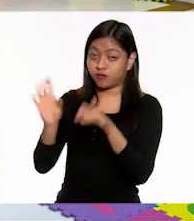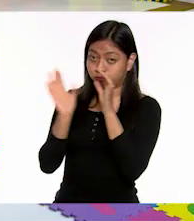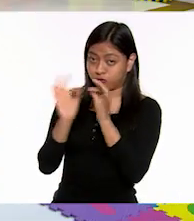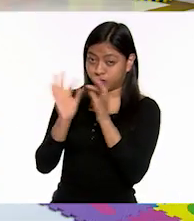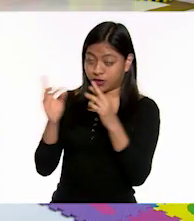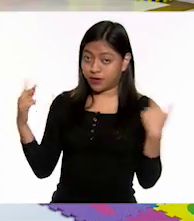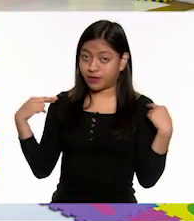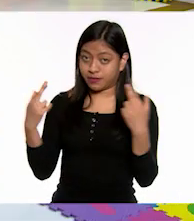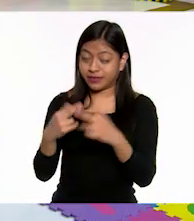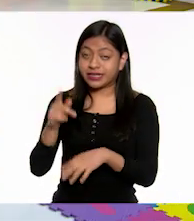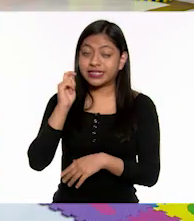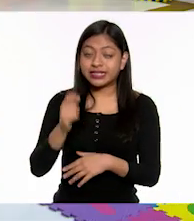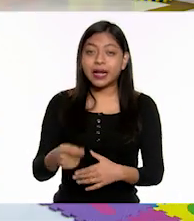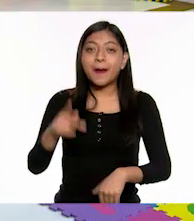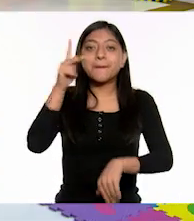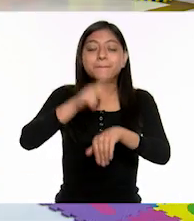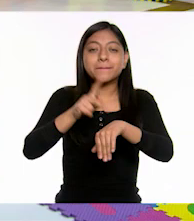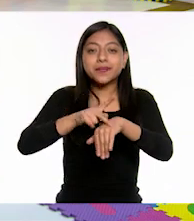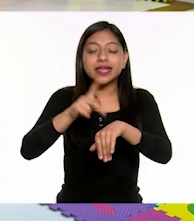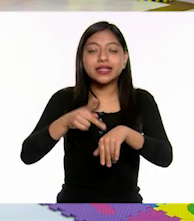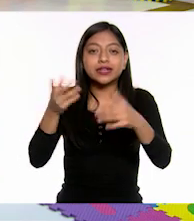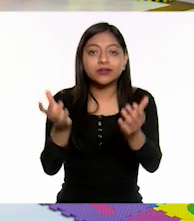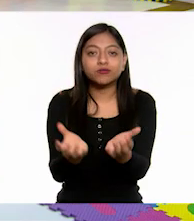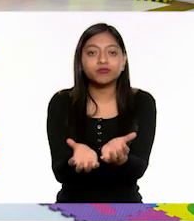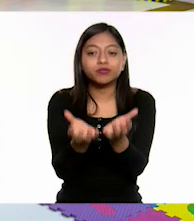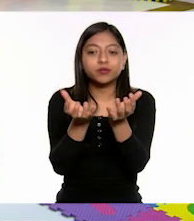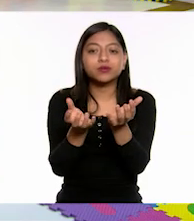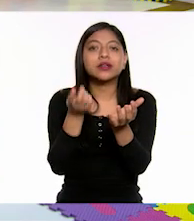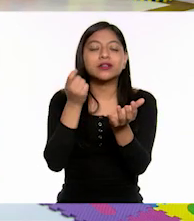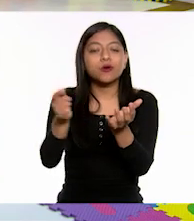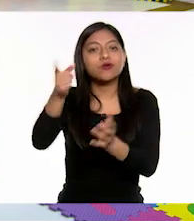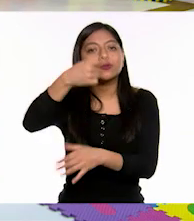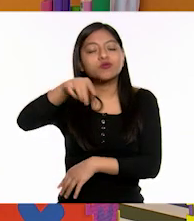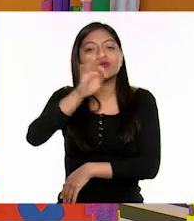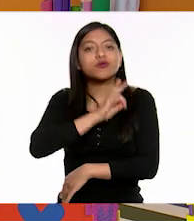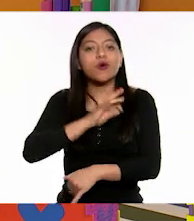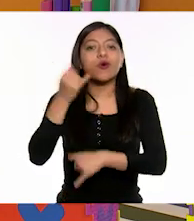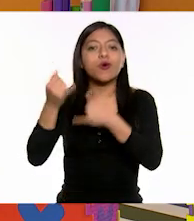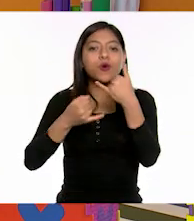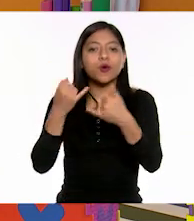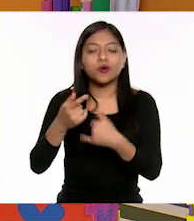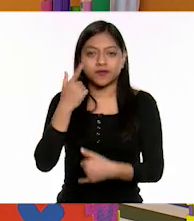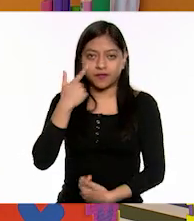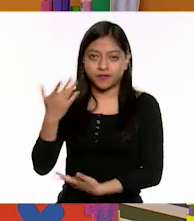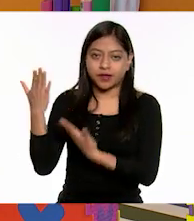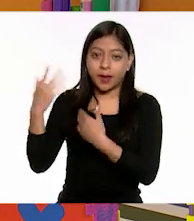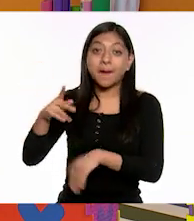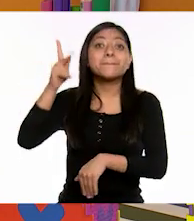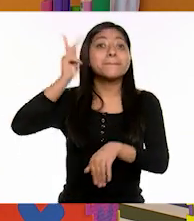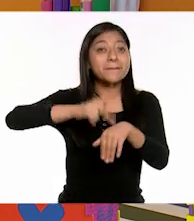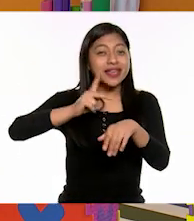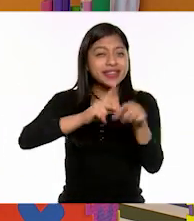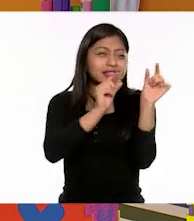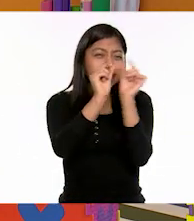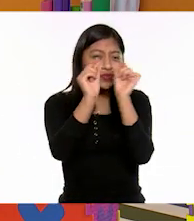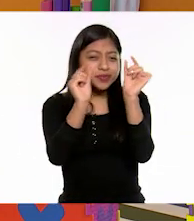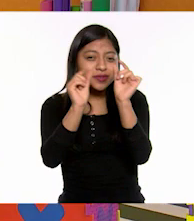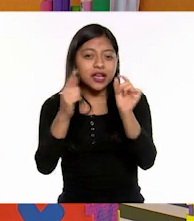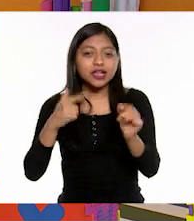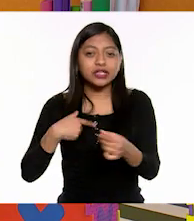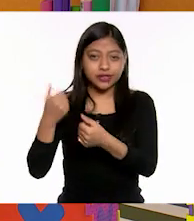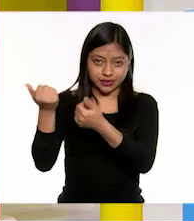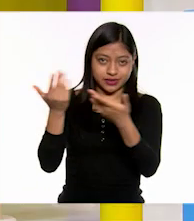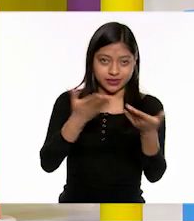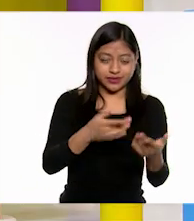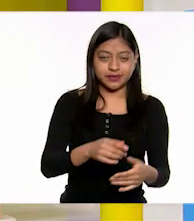manos llenas de piedras pues resulta que si podemos jugar con la libreta y yo te traje